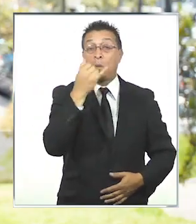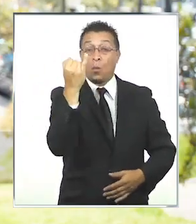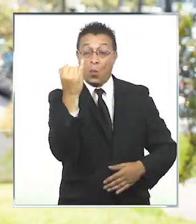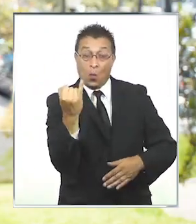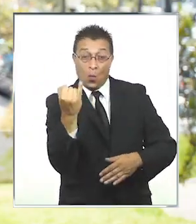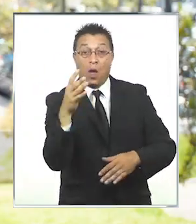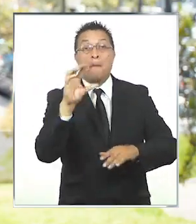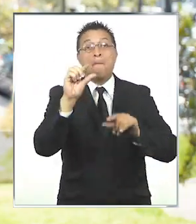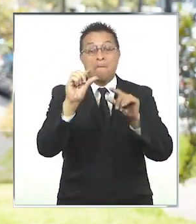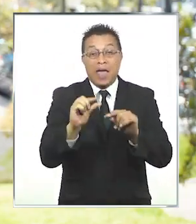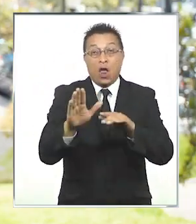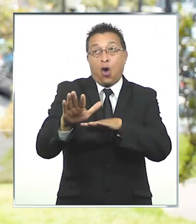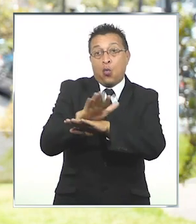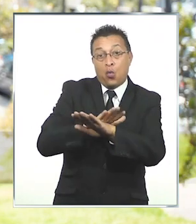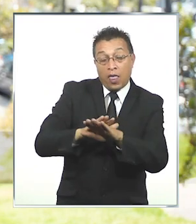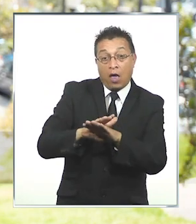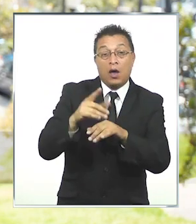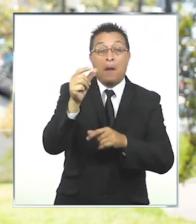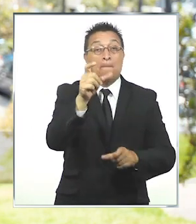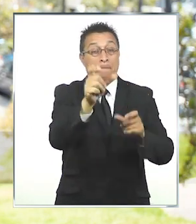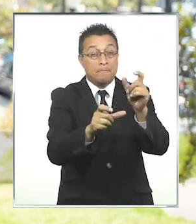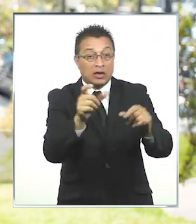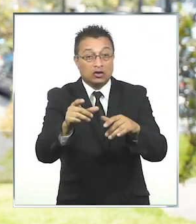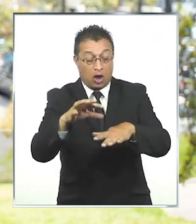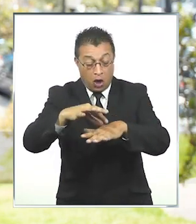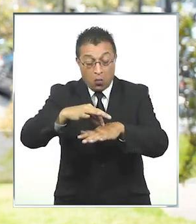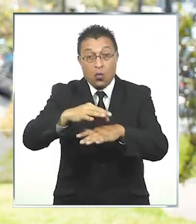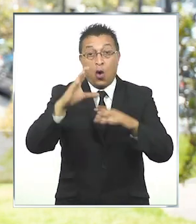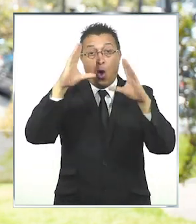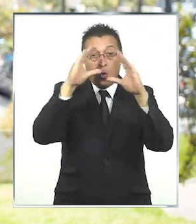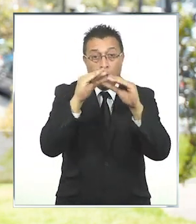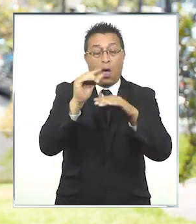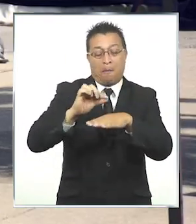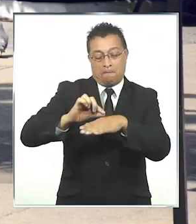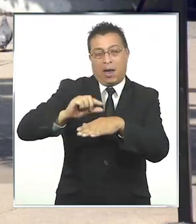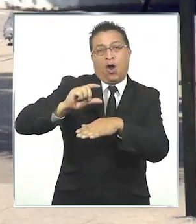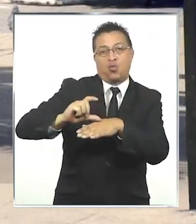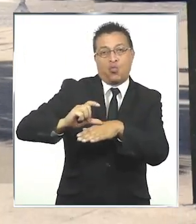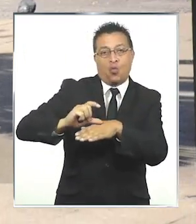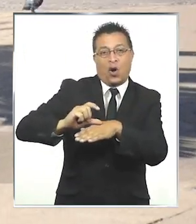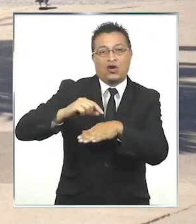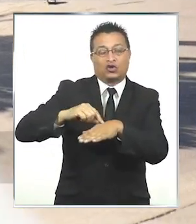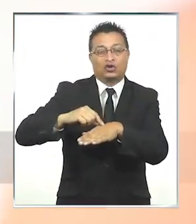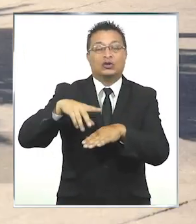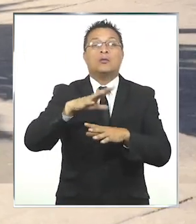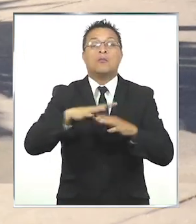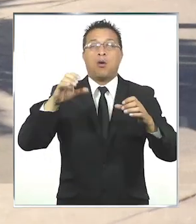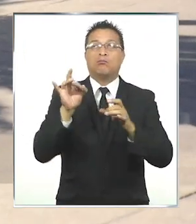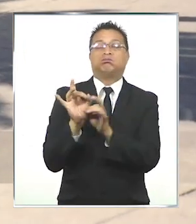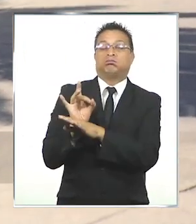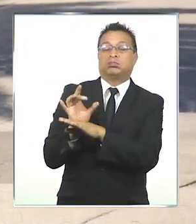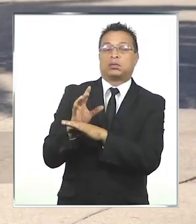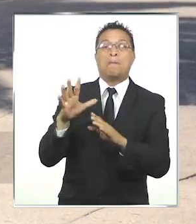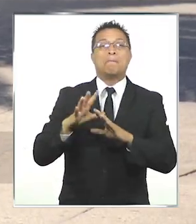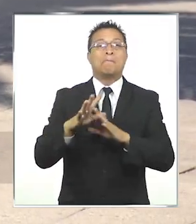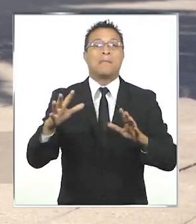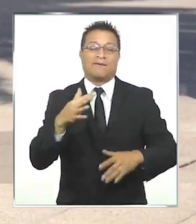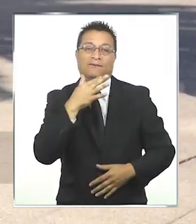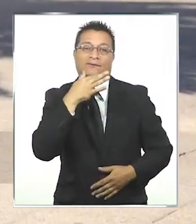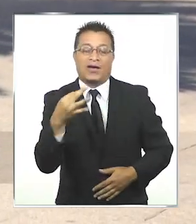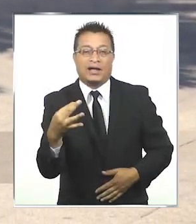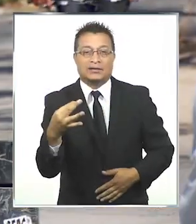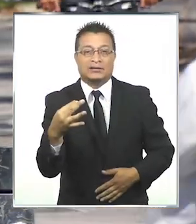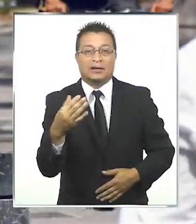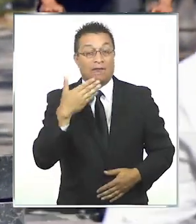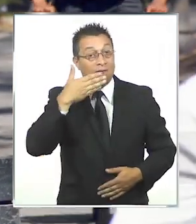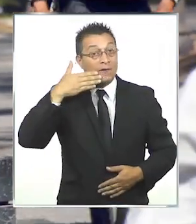claro, que es más delgada, que tiene mucho menos protección, que la gente que tiene la epidermis oscura, que es más gruesa y que tiene más factores que le